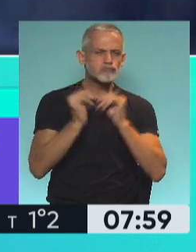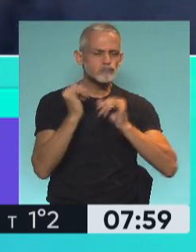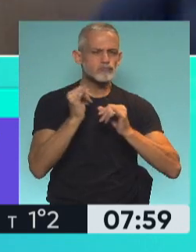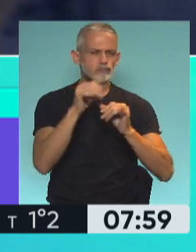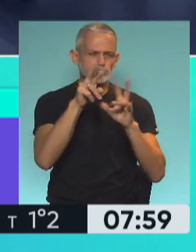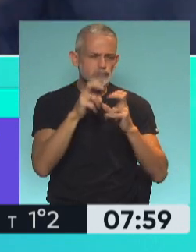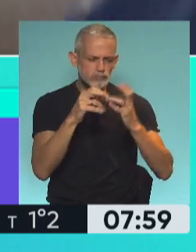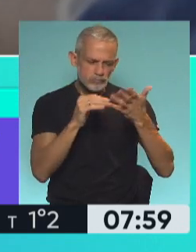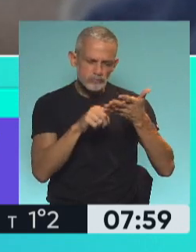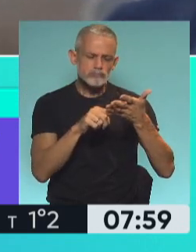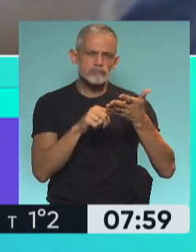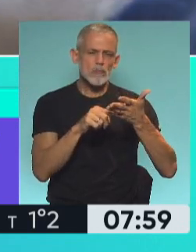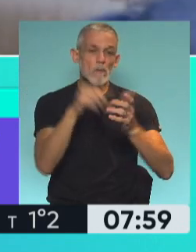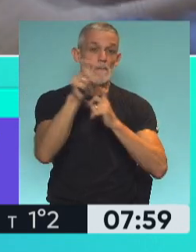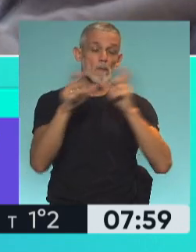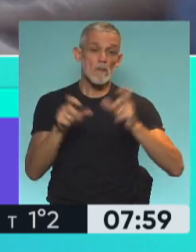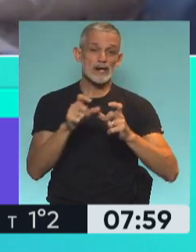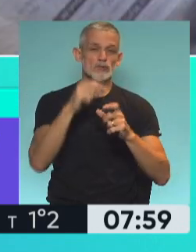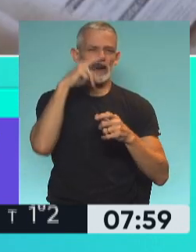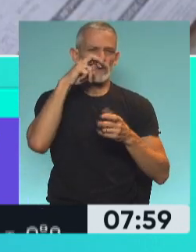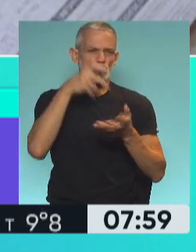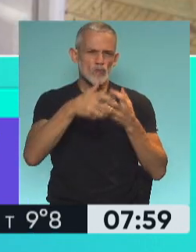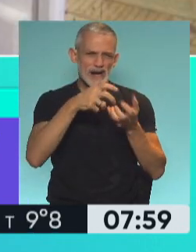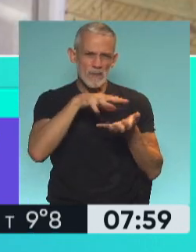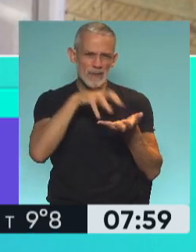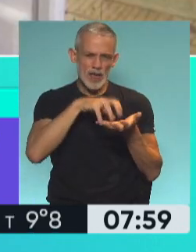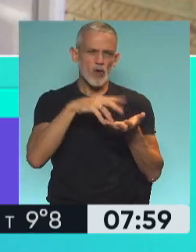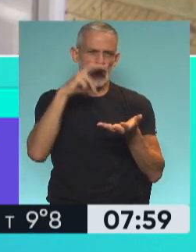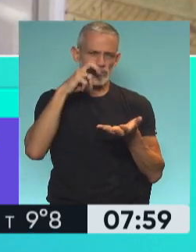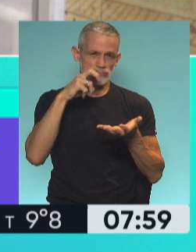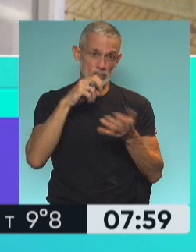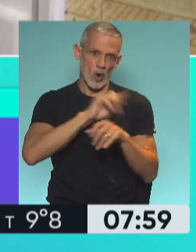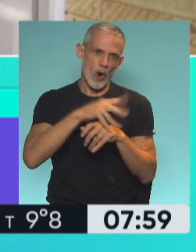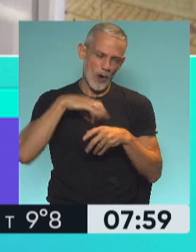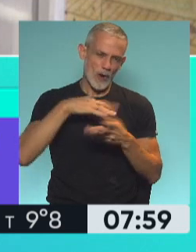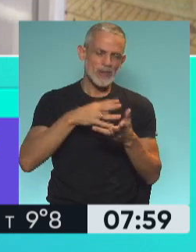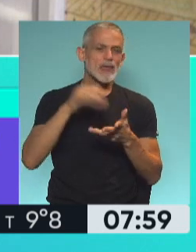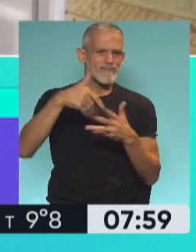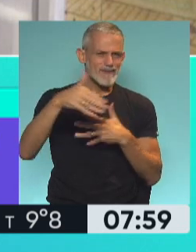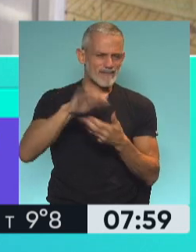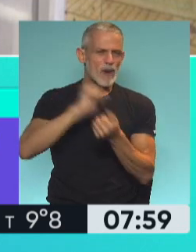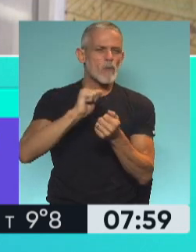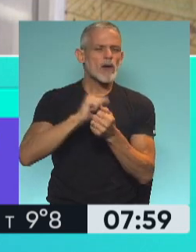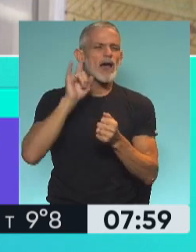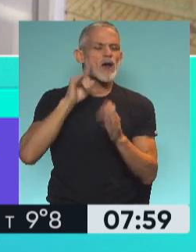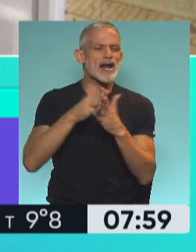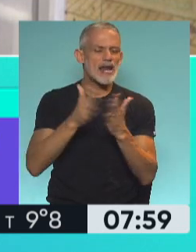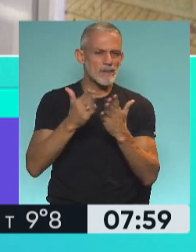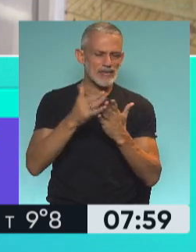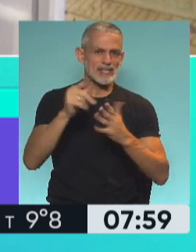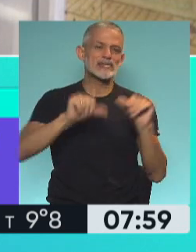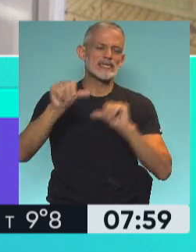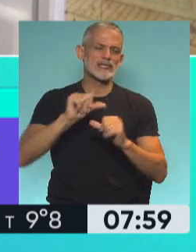que involucró pacientes ventilados mecánicamente con COVID y que ahora va a ser publicado en una revista científica